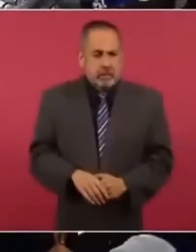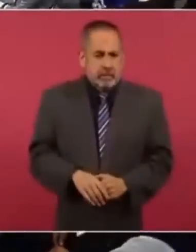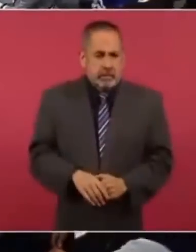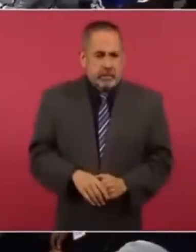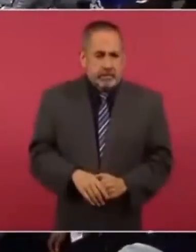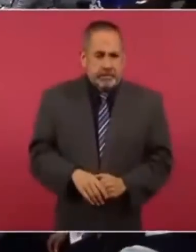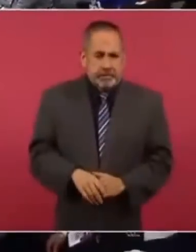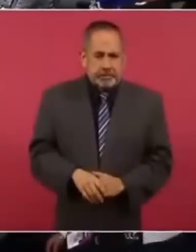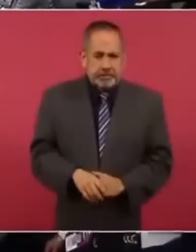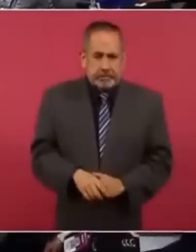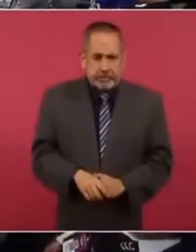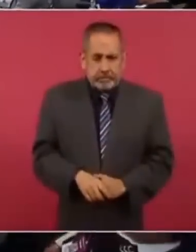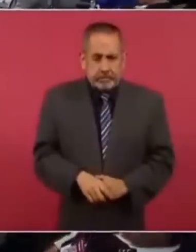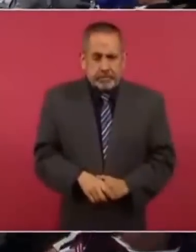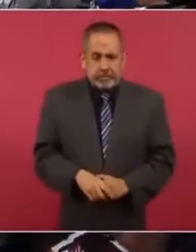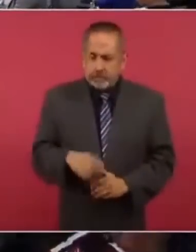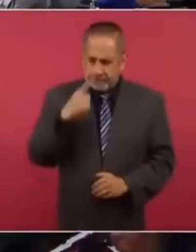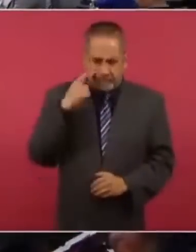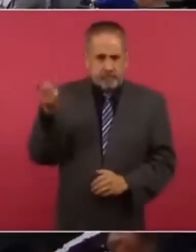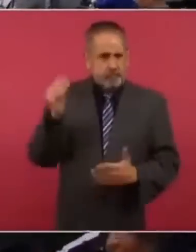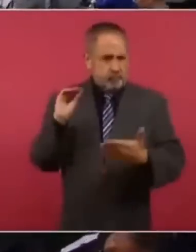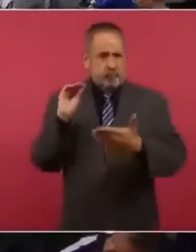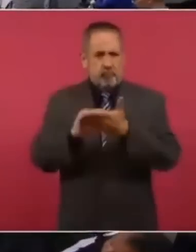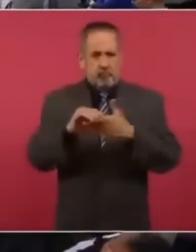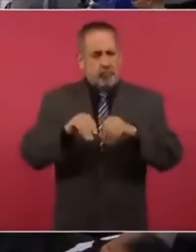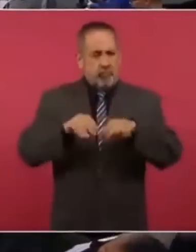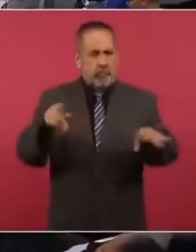Face. Miren lo que puse.